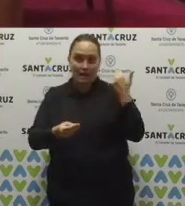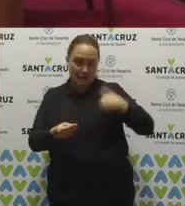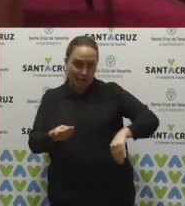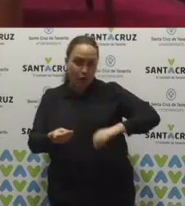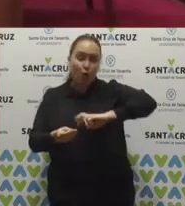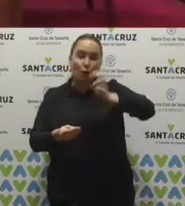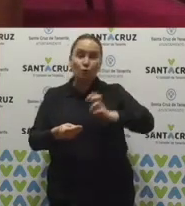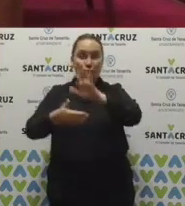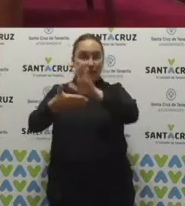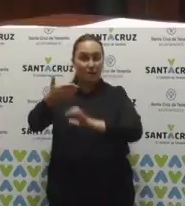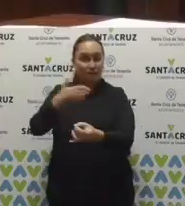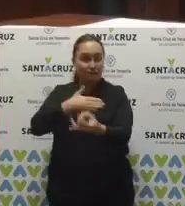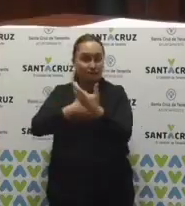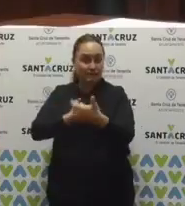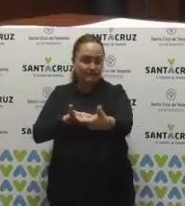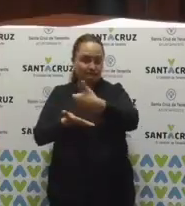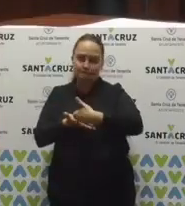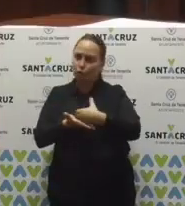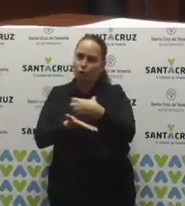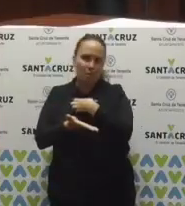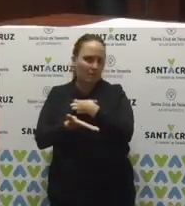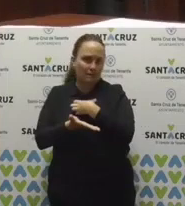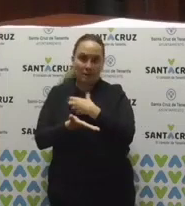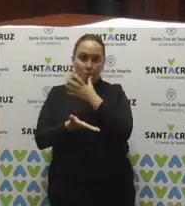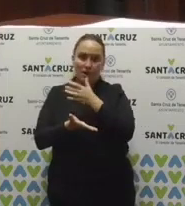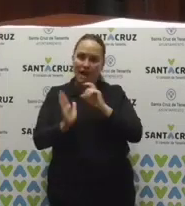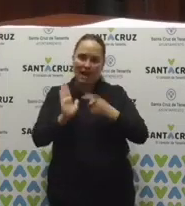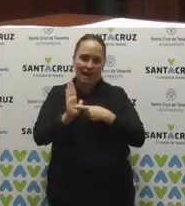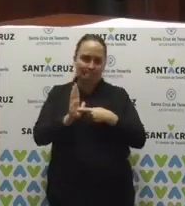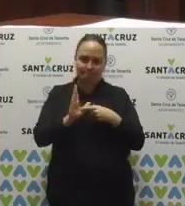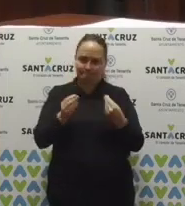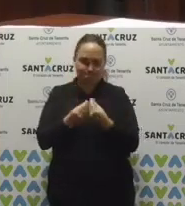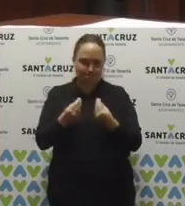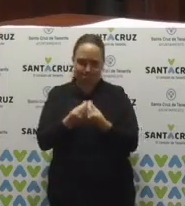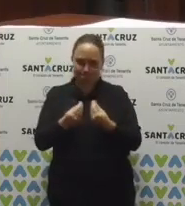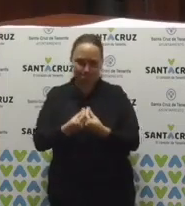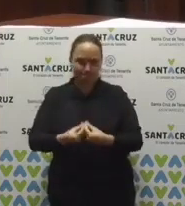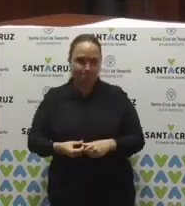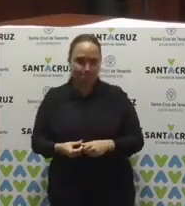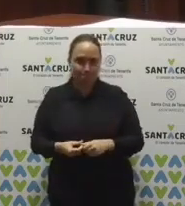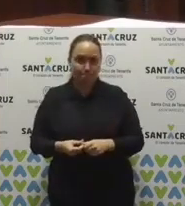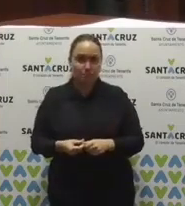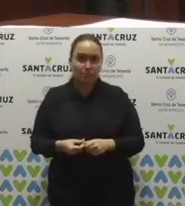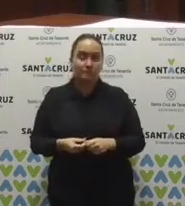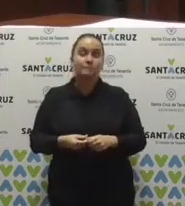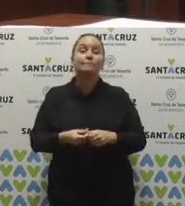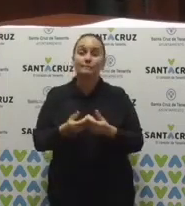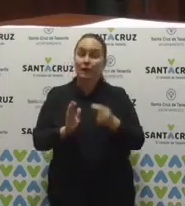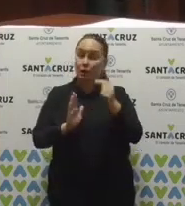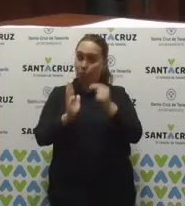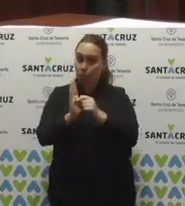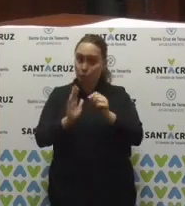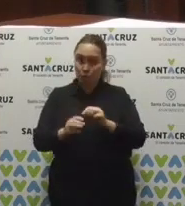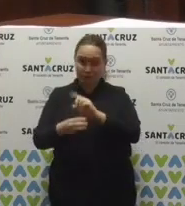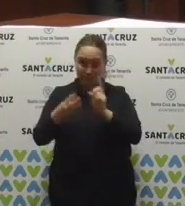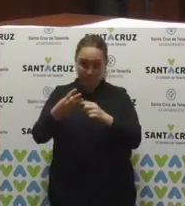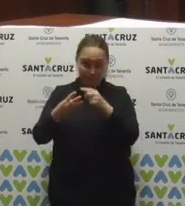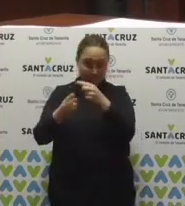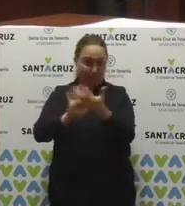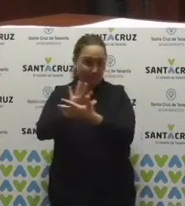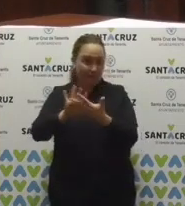en sí no se podría recoger ni tan siquiera en esta moción y en el punto 3 por ejemplo cuando habla